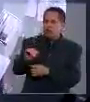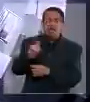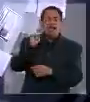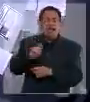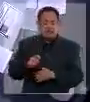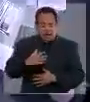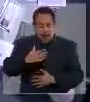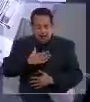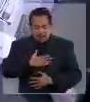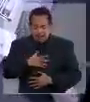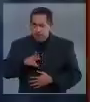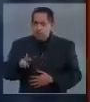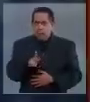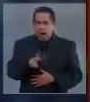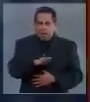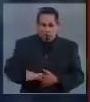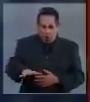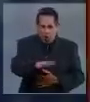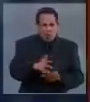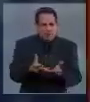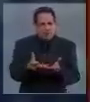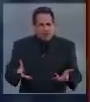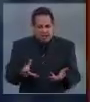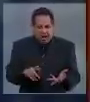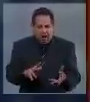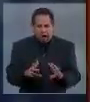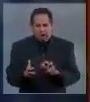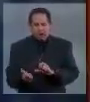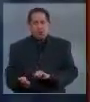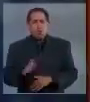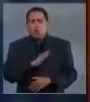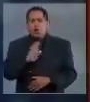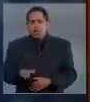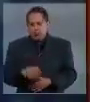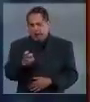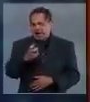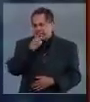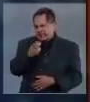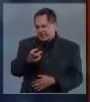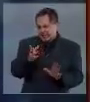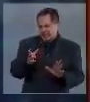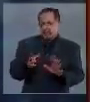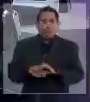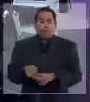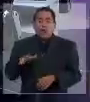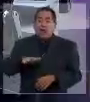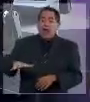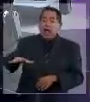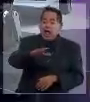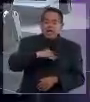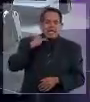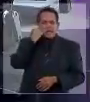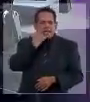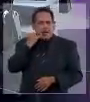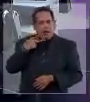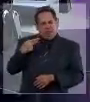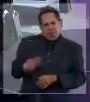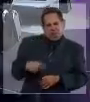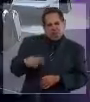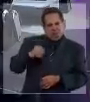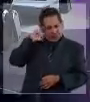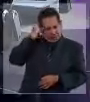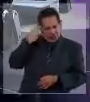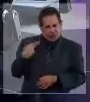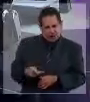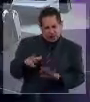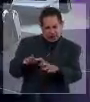está muriendo. Efectivamente, hay más de 7 millones de compatriotas que hablan una lengua vernácula, una lengua